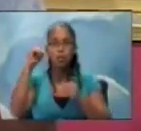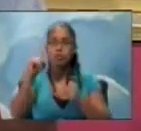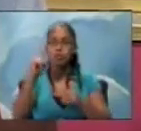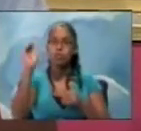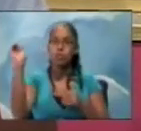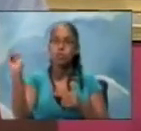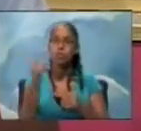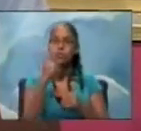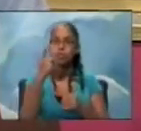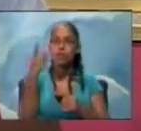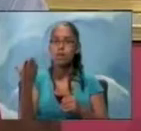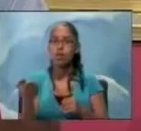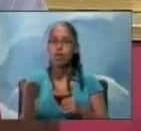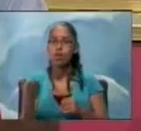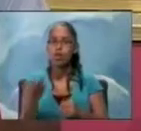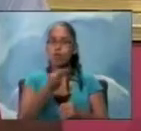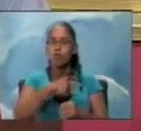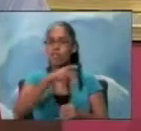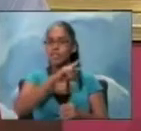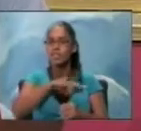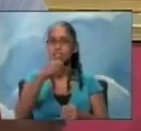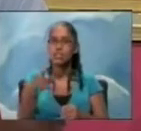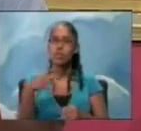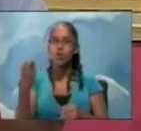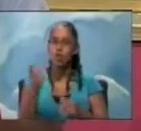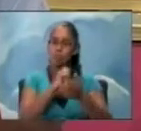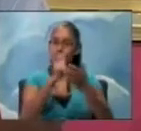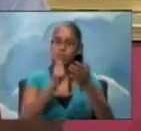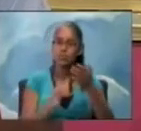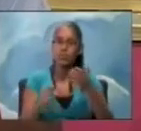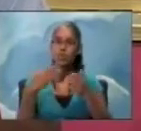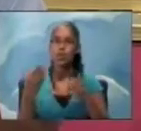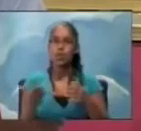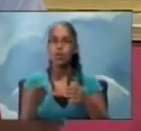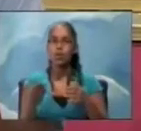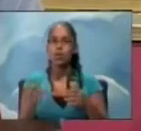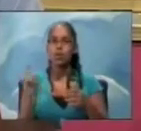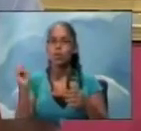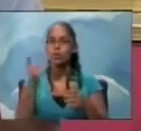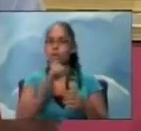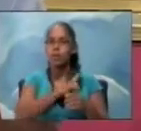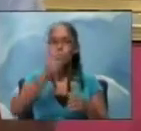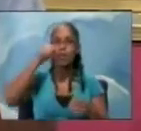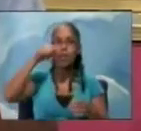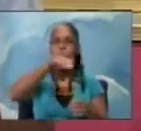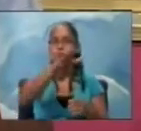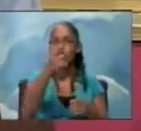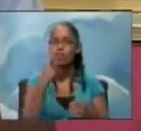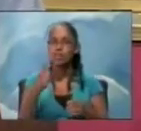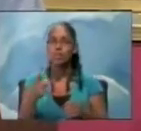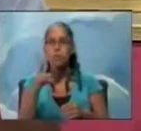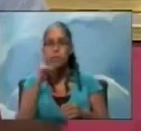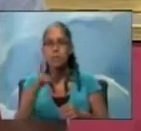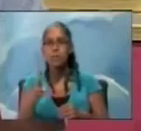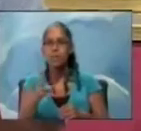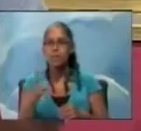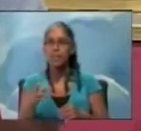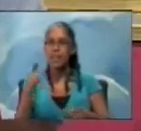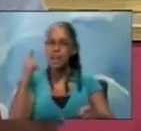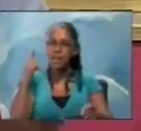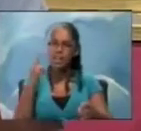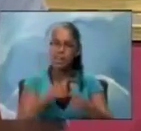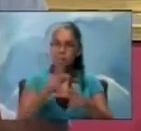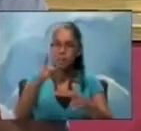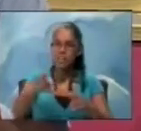sacerdotes, los fariseos, los escribas, los principales del pueblo, le decían, mira, reprende a tu